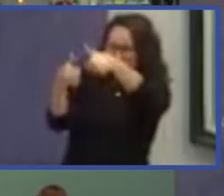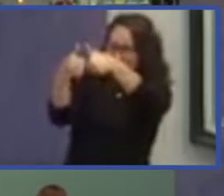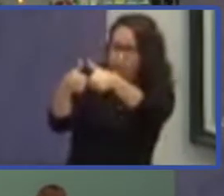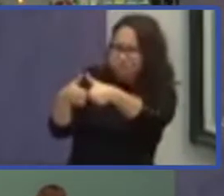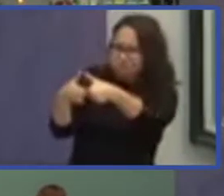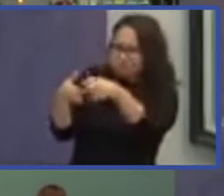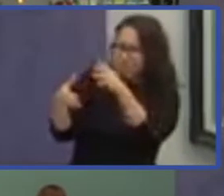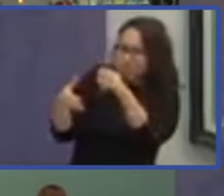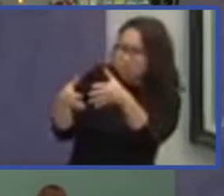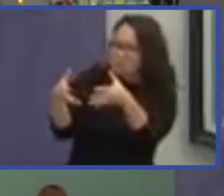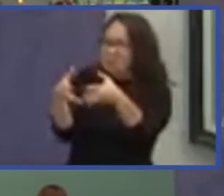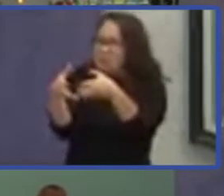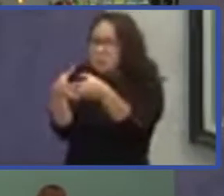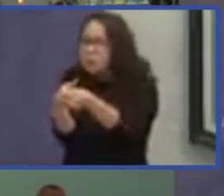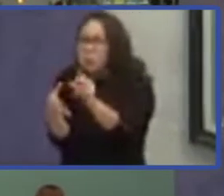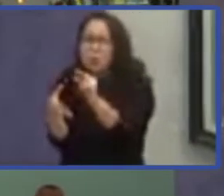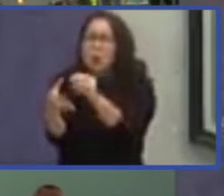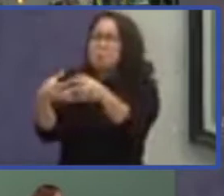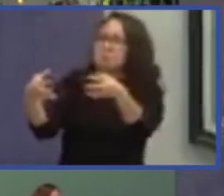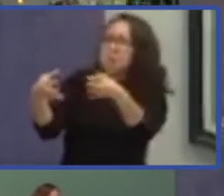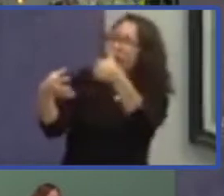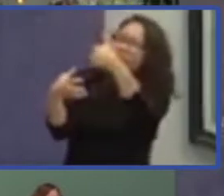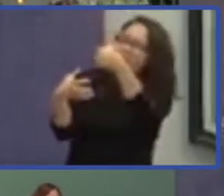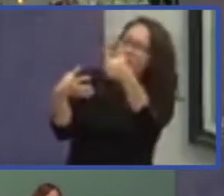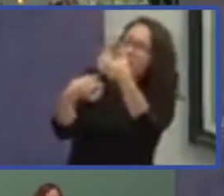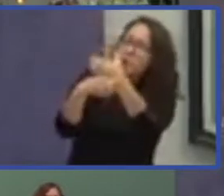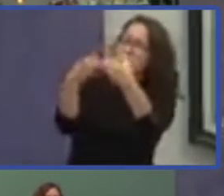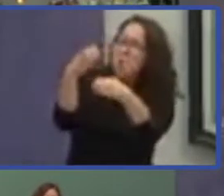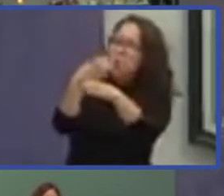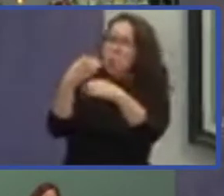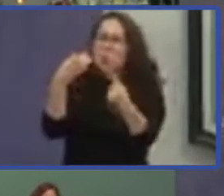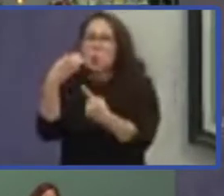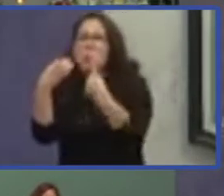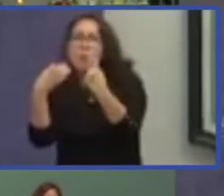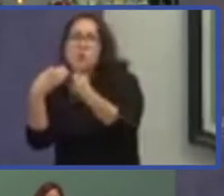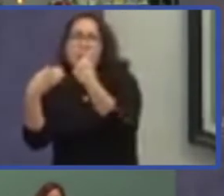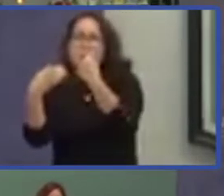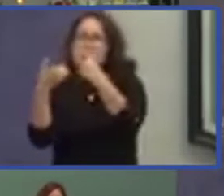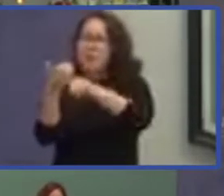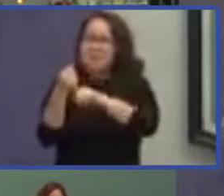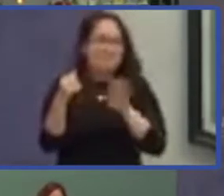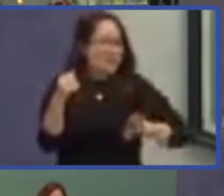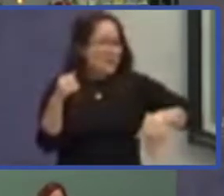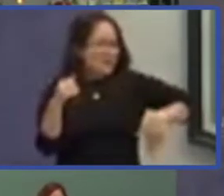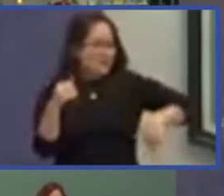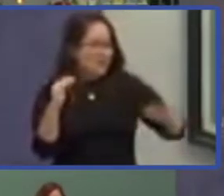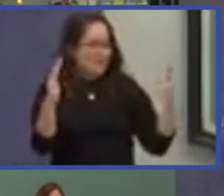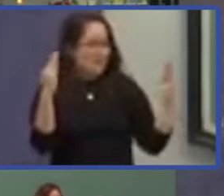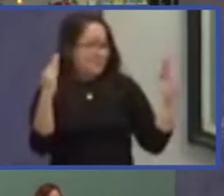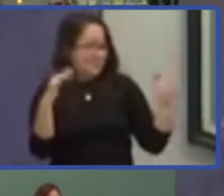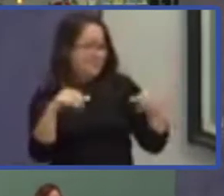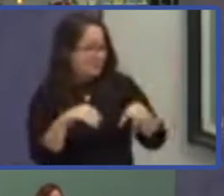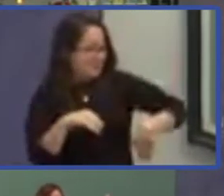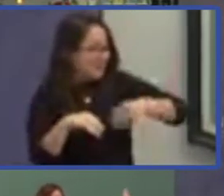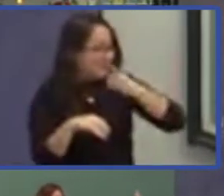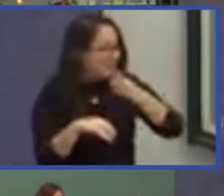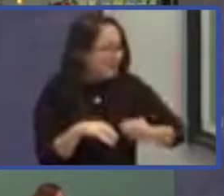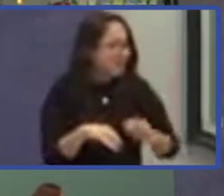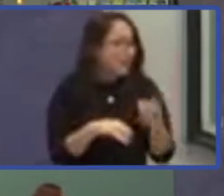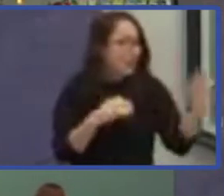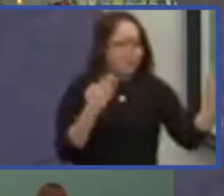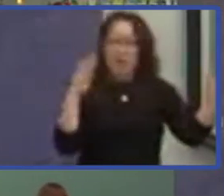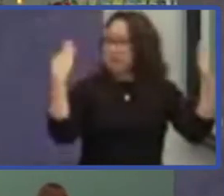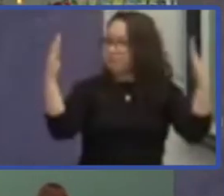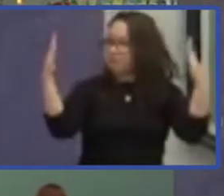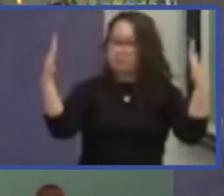la luna el espejo digamos era infinitas cosas como este espejo que vimos al principio de la plática cuando pone uno un espejo frente a otro